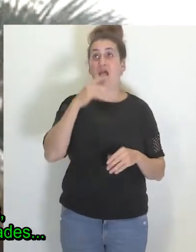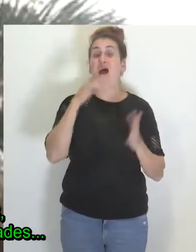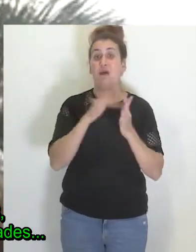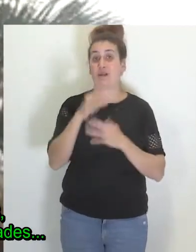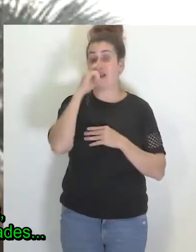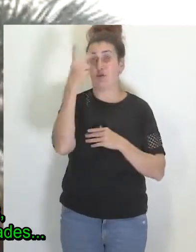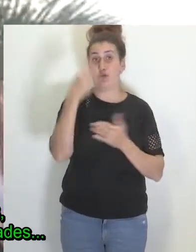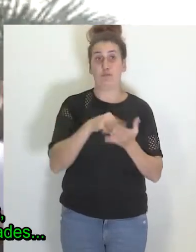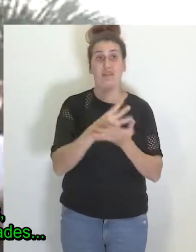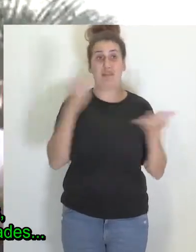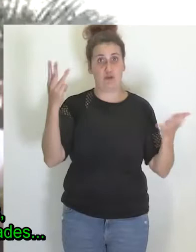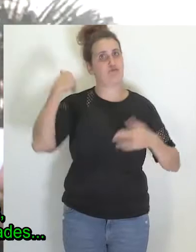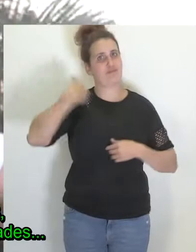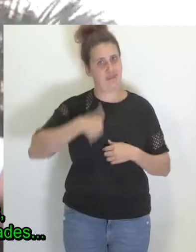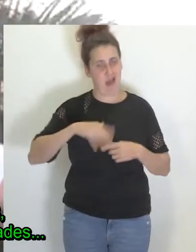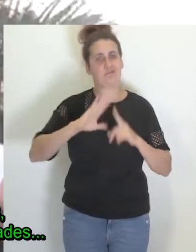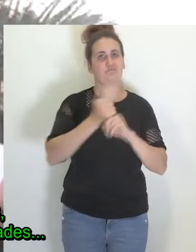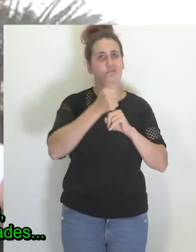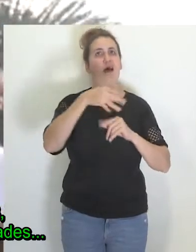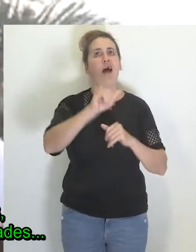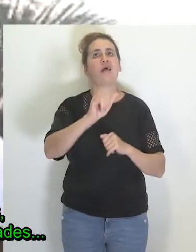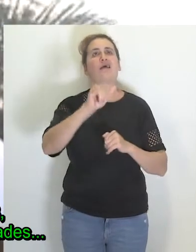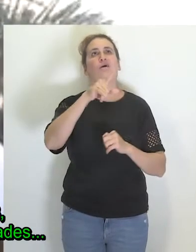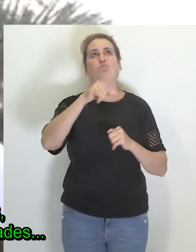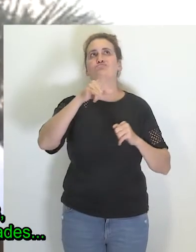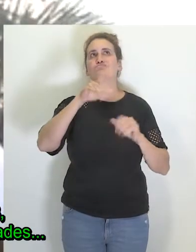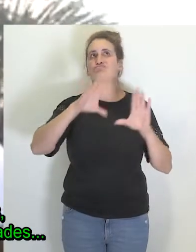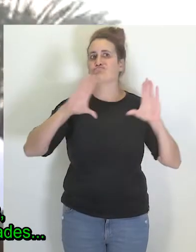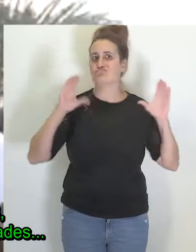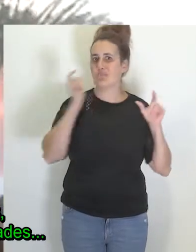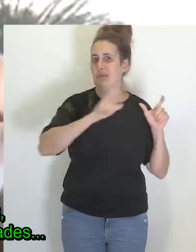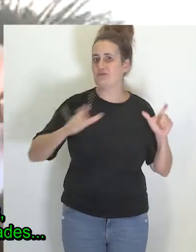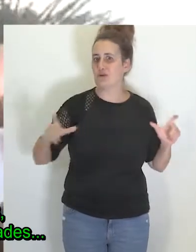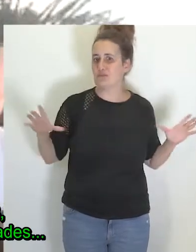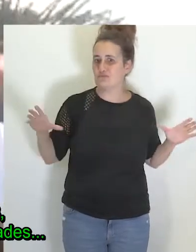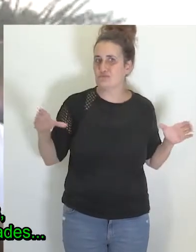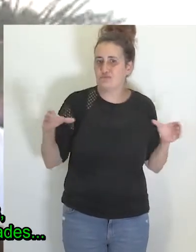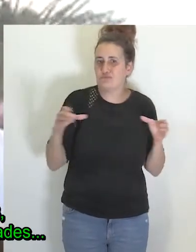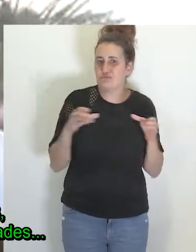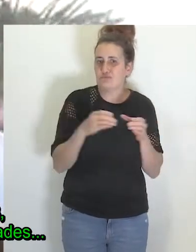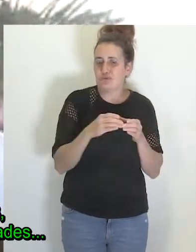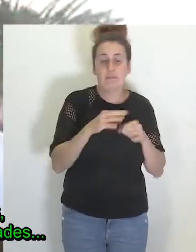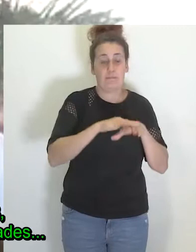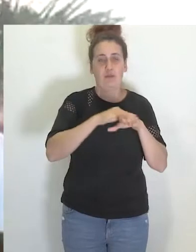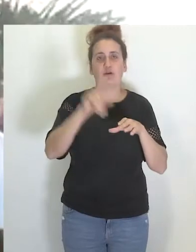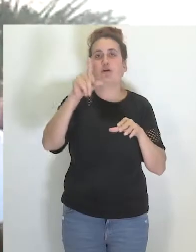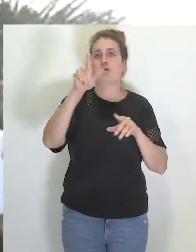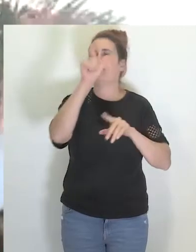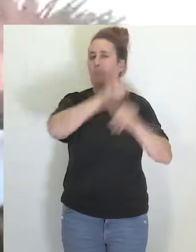2018, pues ya hay un acumulado de